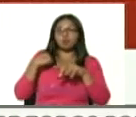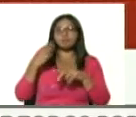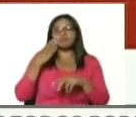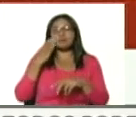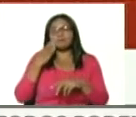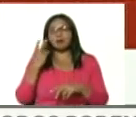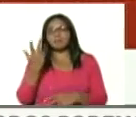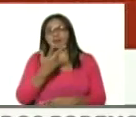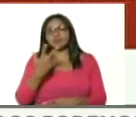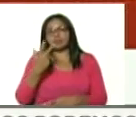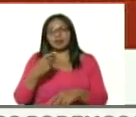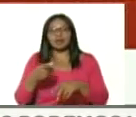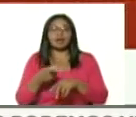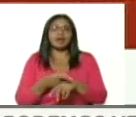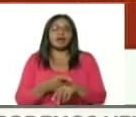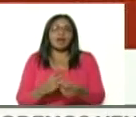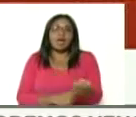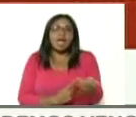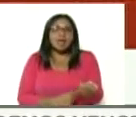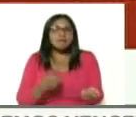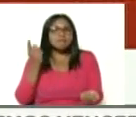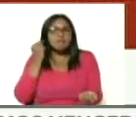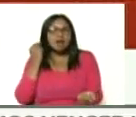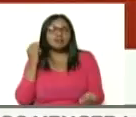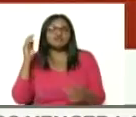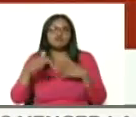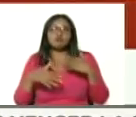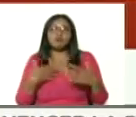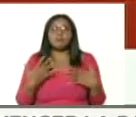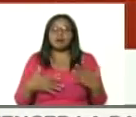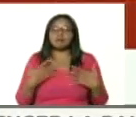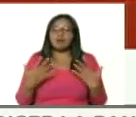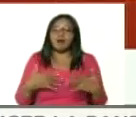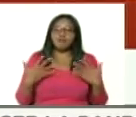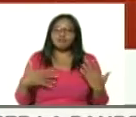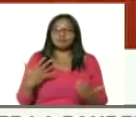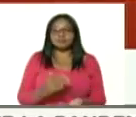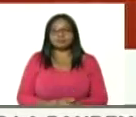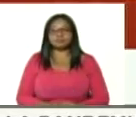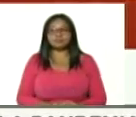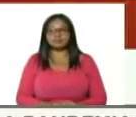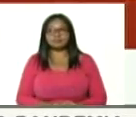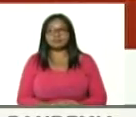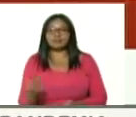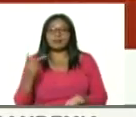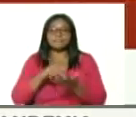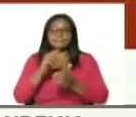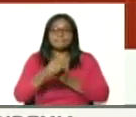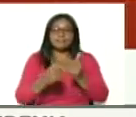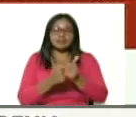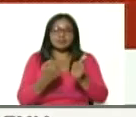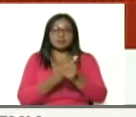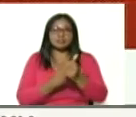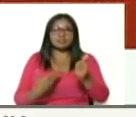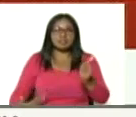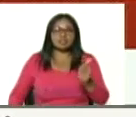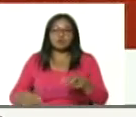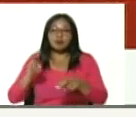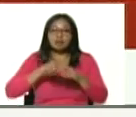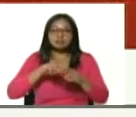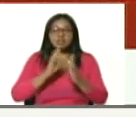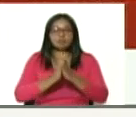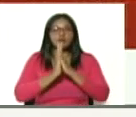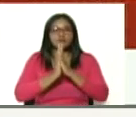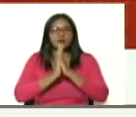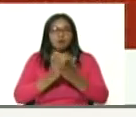mis tres hermanas mayores, bañándome. Ahí está llegando la vicepresidenta ejecutiva, póngale una silla,